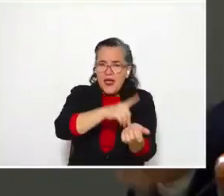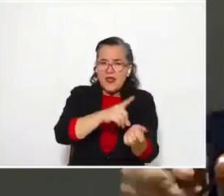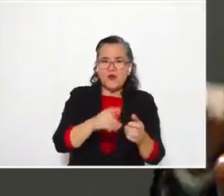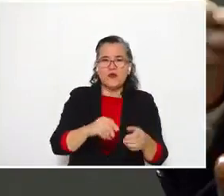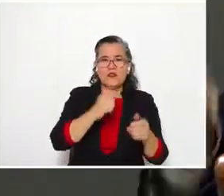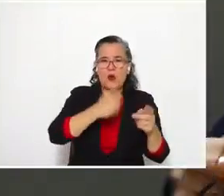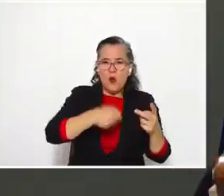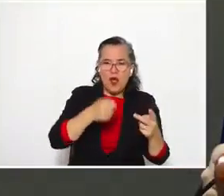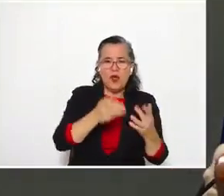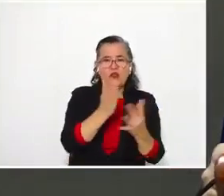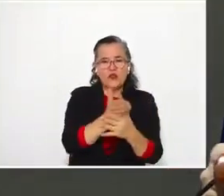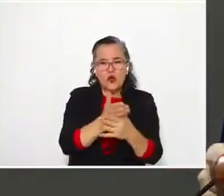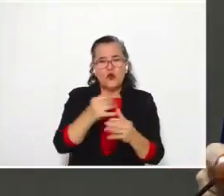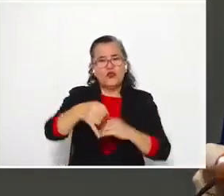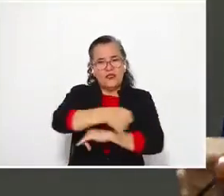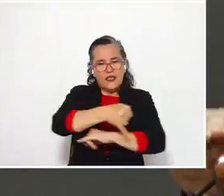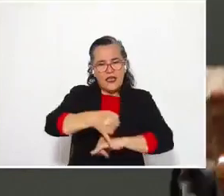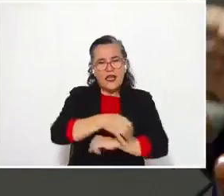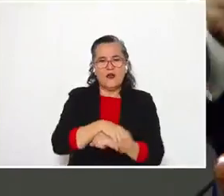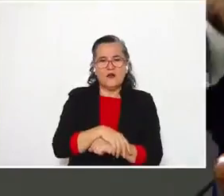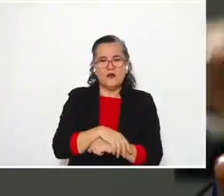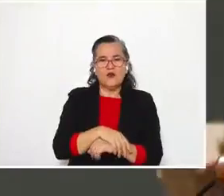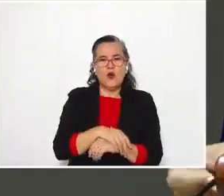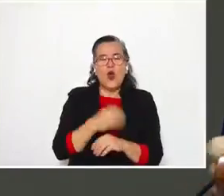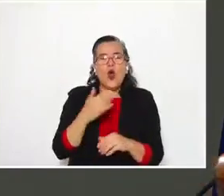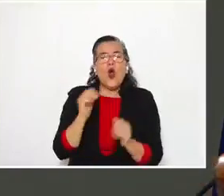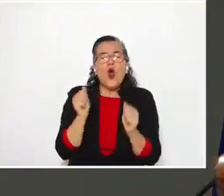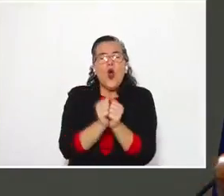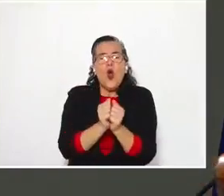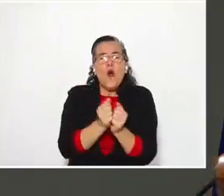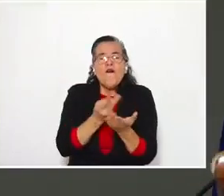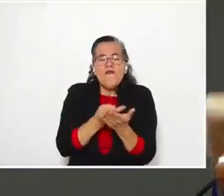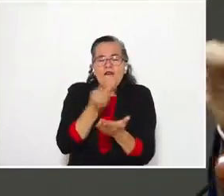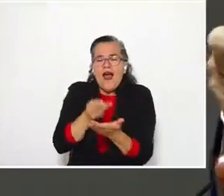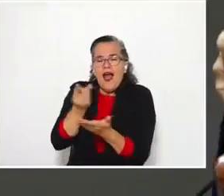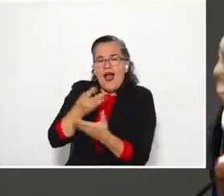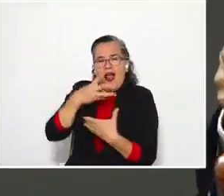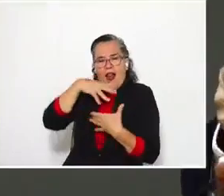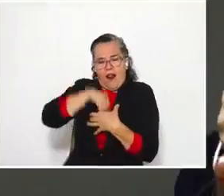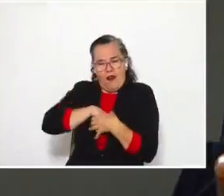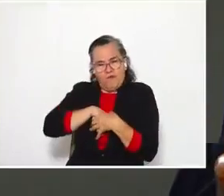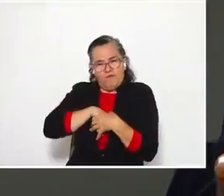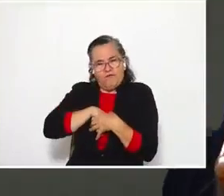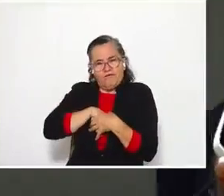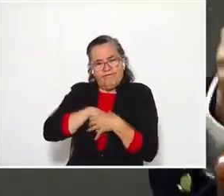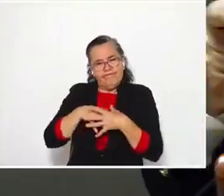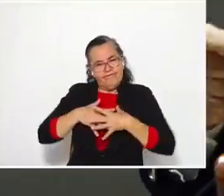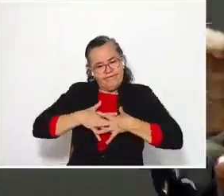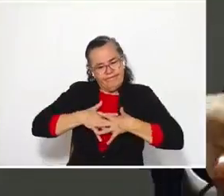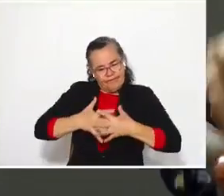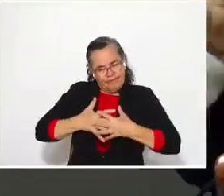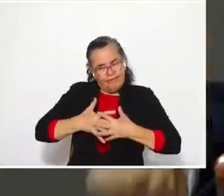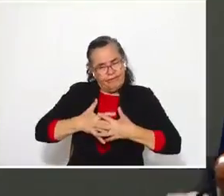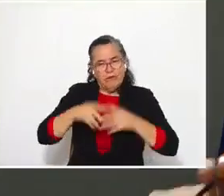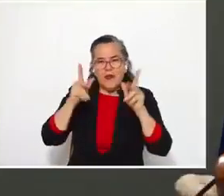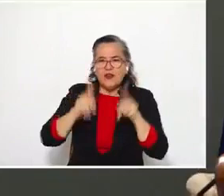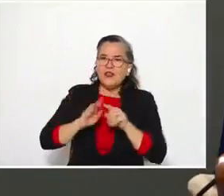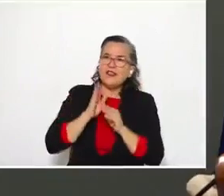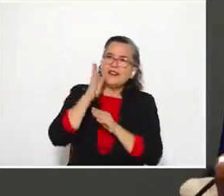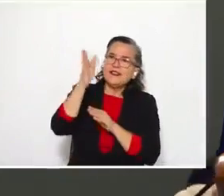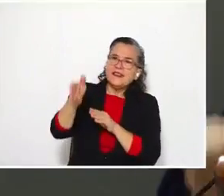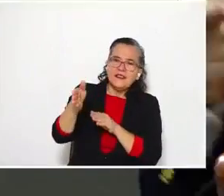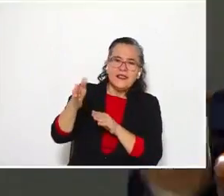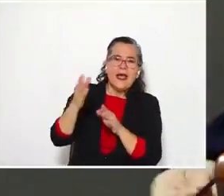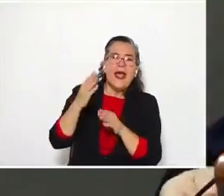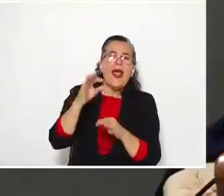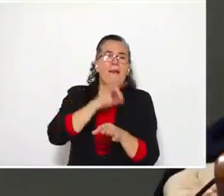abogados, psicólogos, ingenieros con valores, personas que vayan a hacer el bien a la